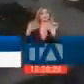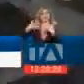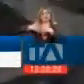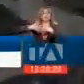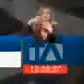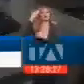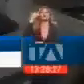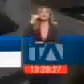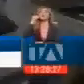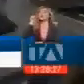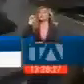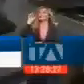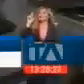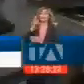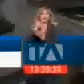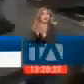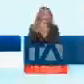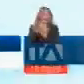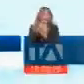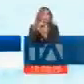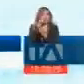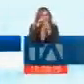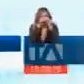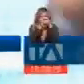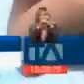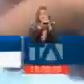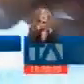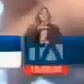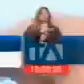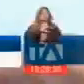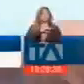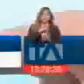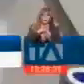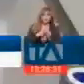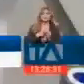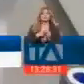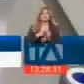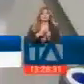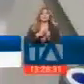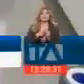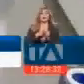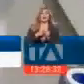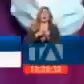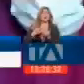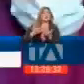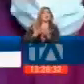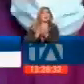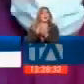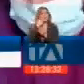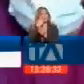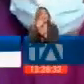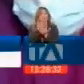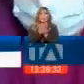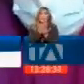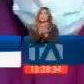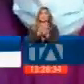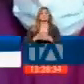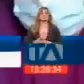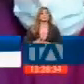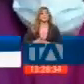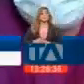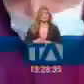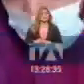de Corea del Sur, donde fueron compradas las pruebas del municipio de Quito. Iban a hacer una nueva comprobación. Estamos incluso